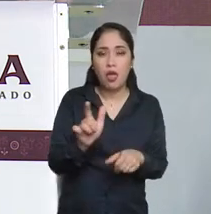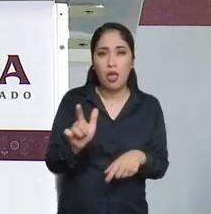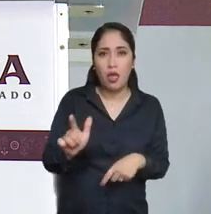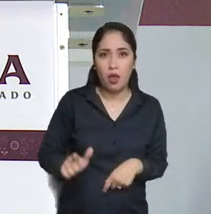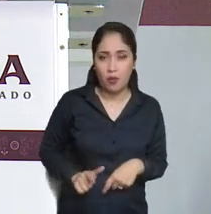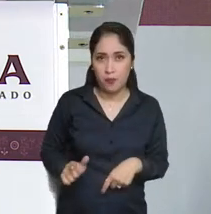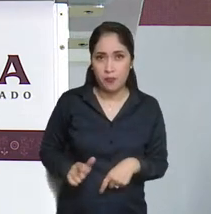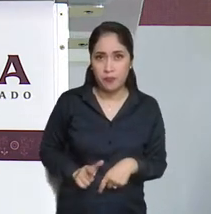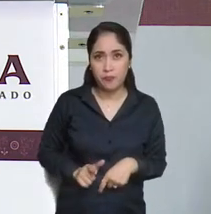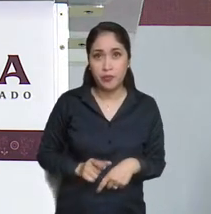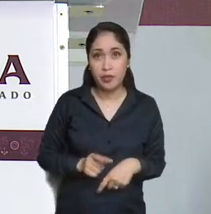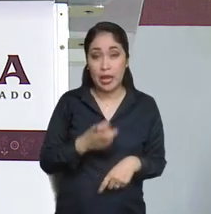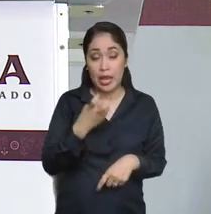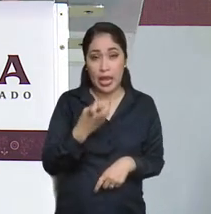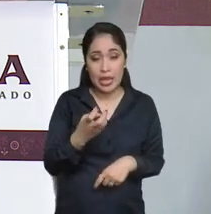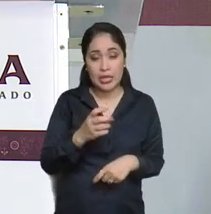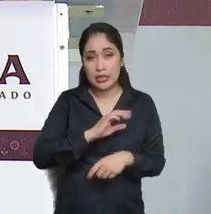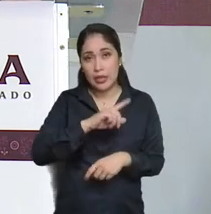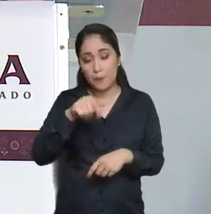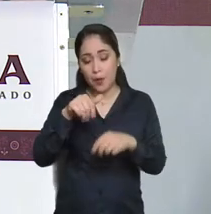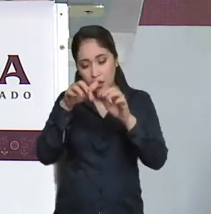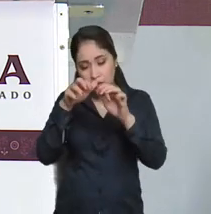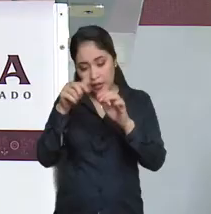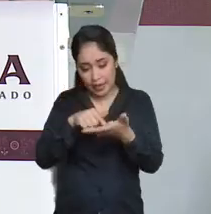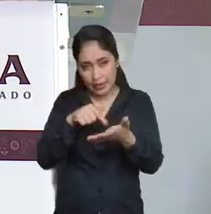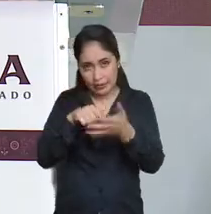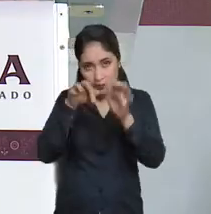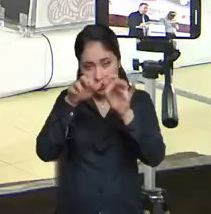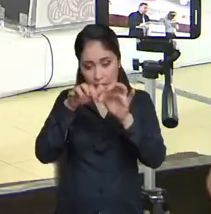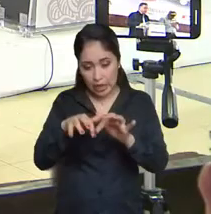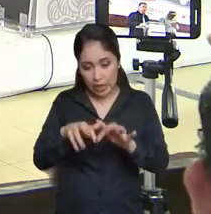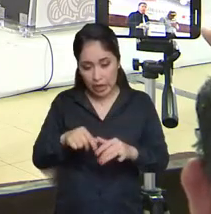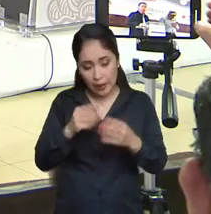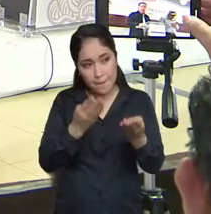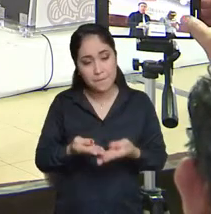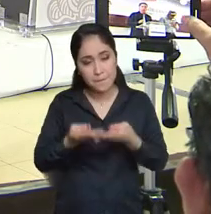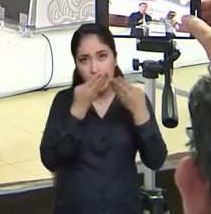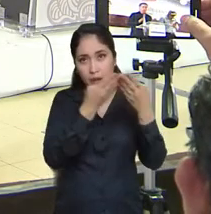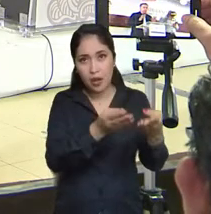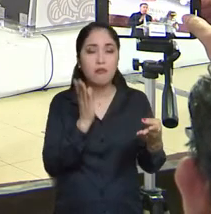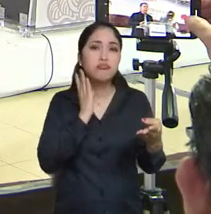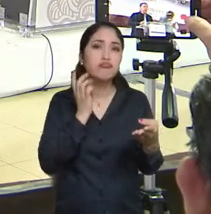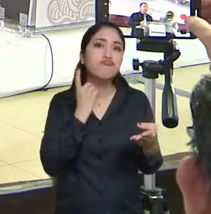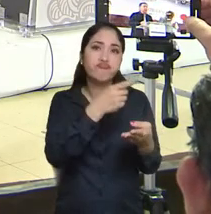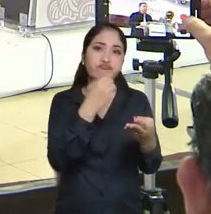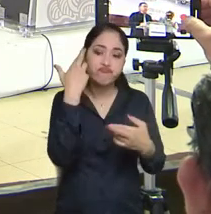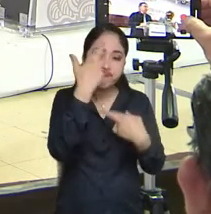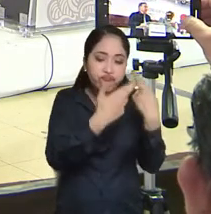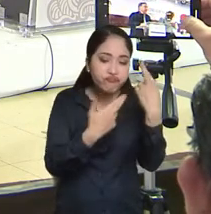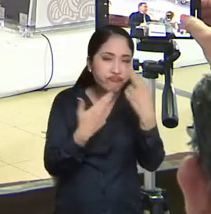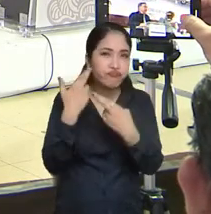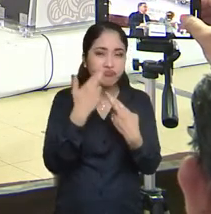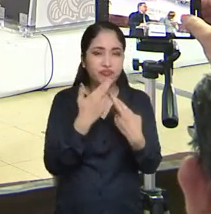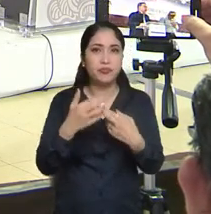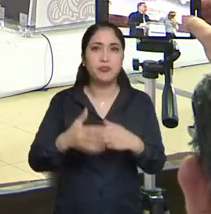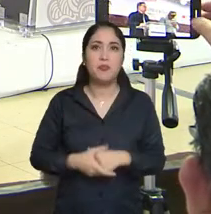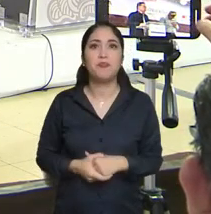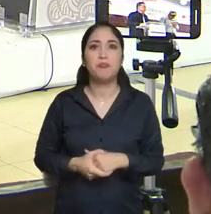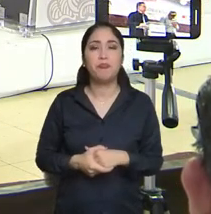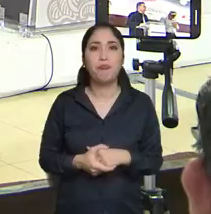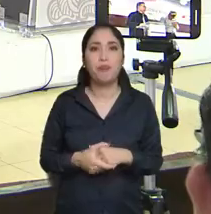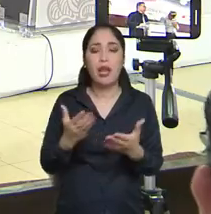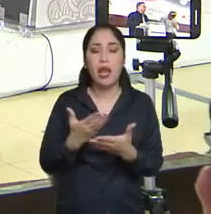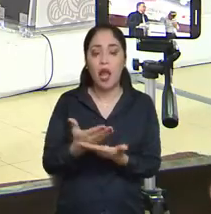a la consideración de las señoras y señores diputados del Congreso del Estado. Por lo que respecta al tema de la